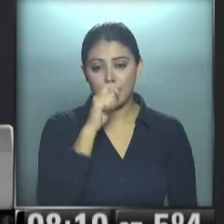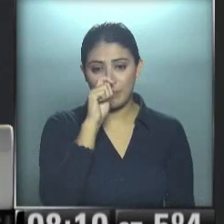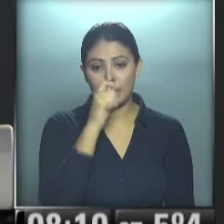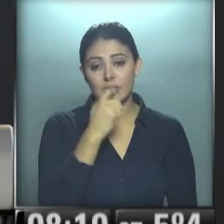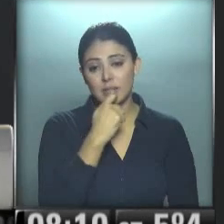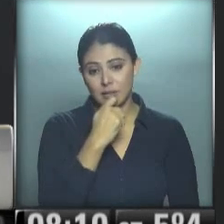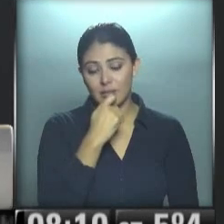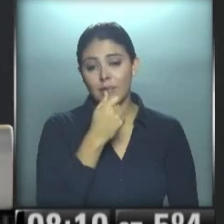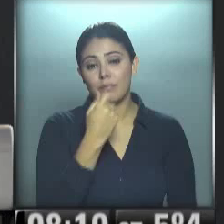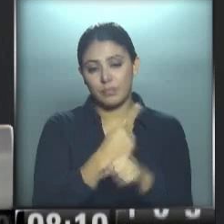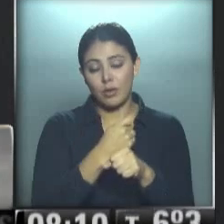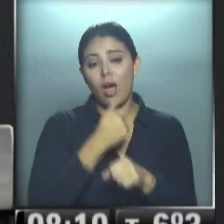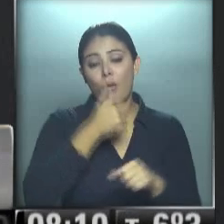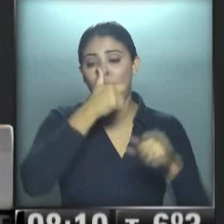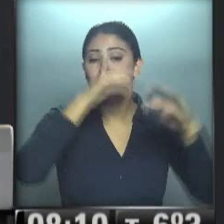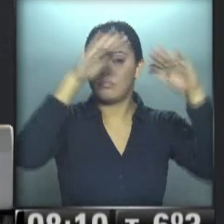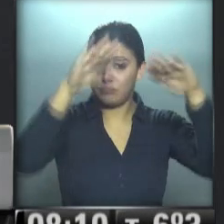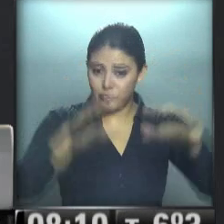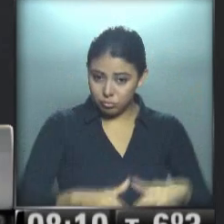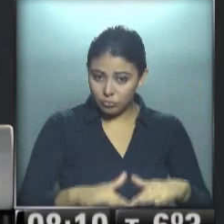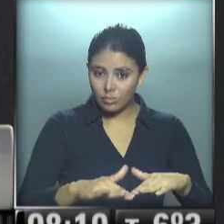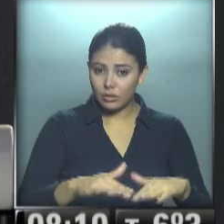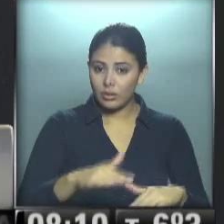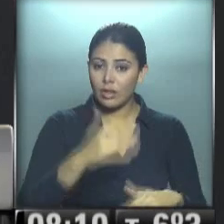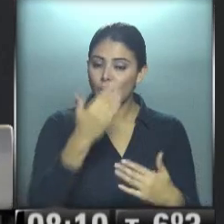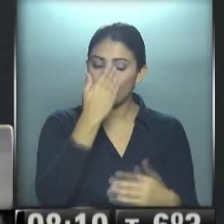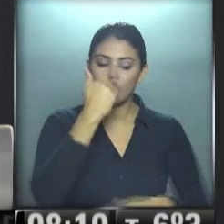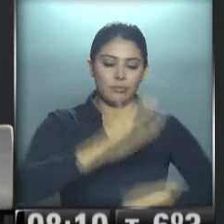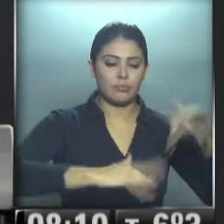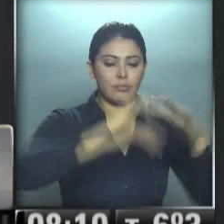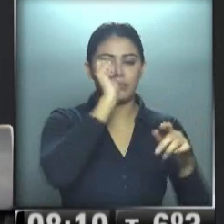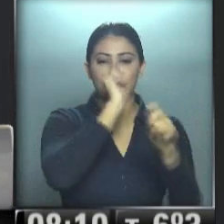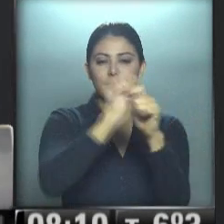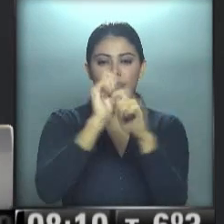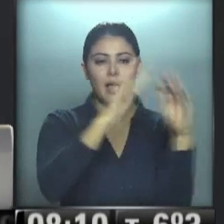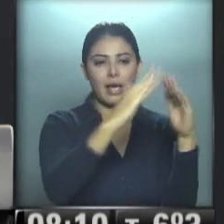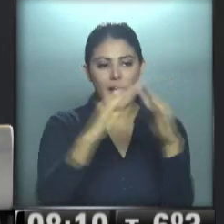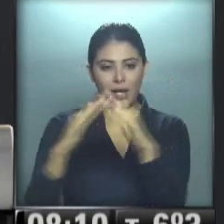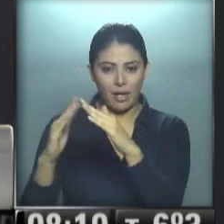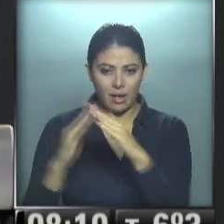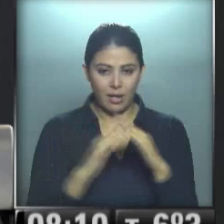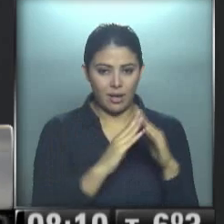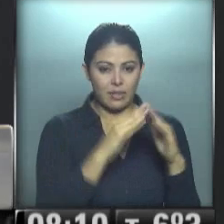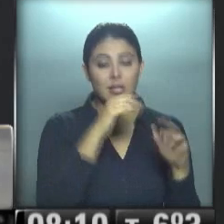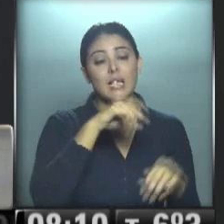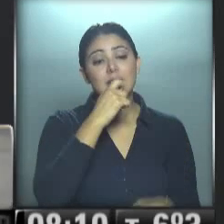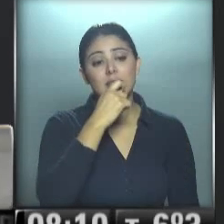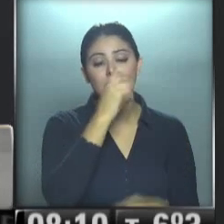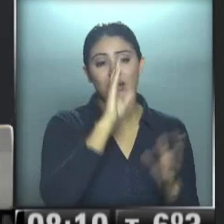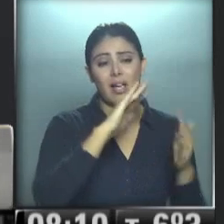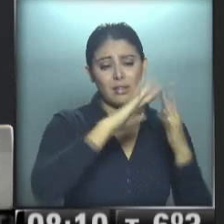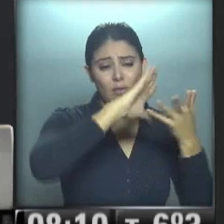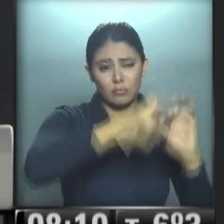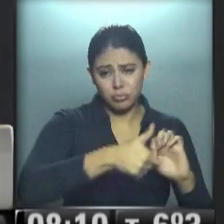las aguas bajen para la reconstrucción de las viviendas o la construcción de nuevas viviendas a través del